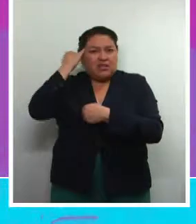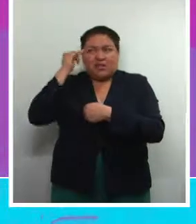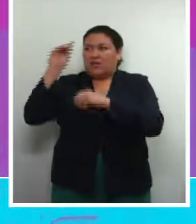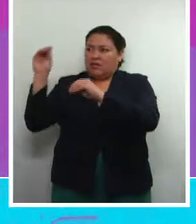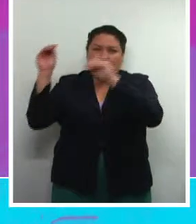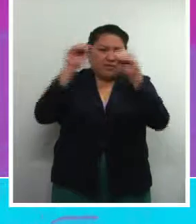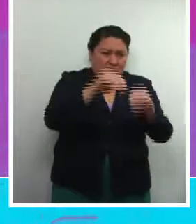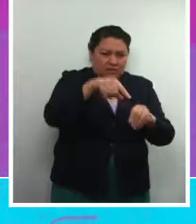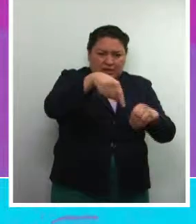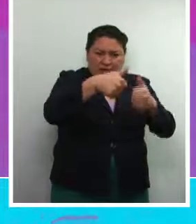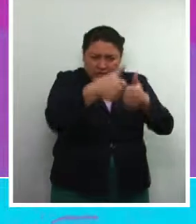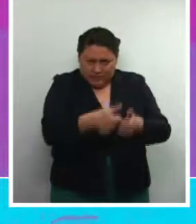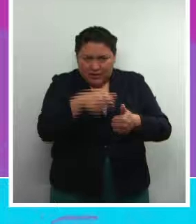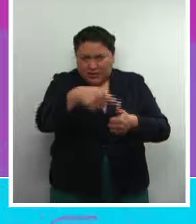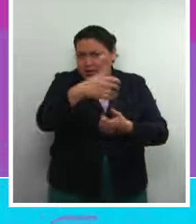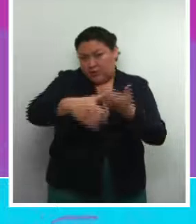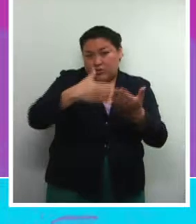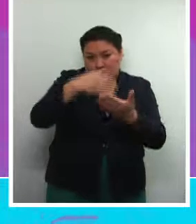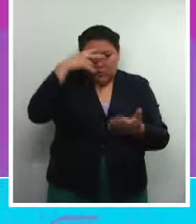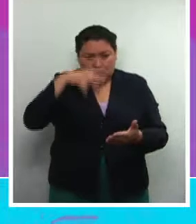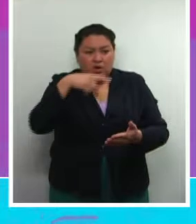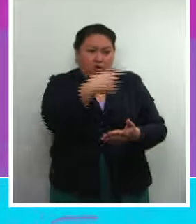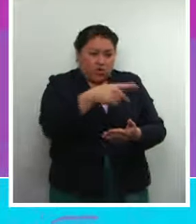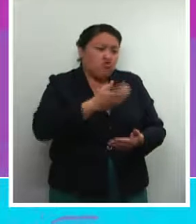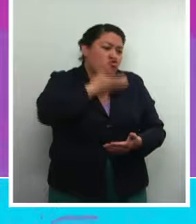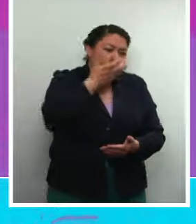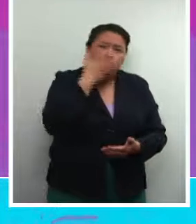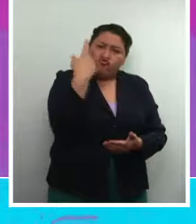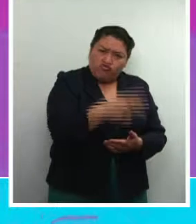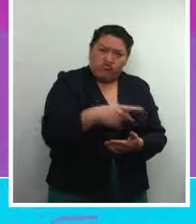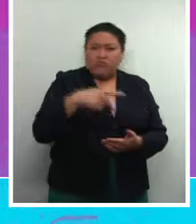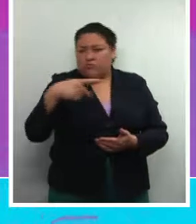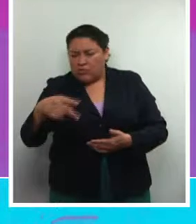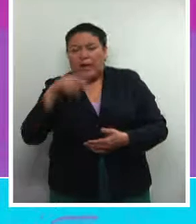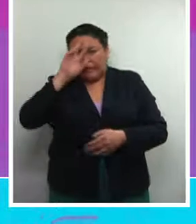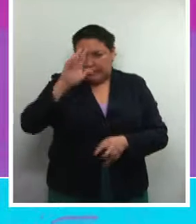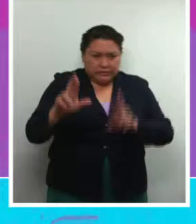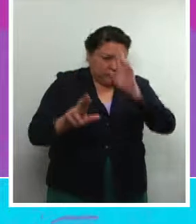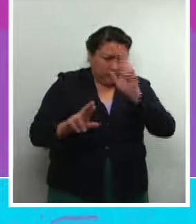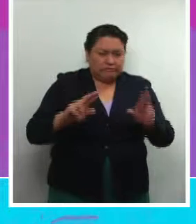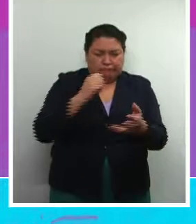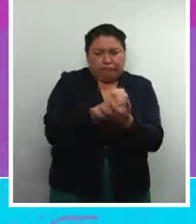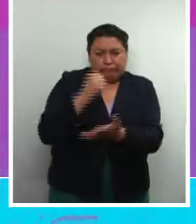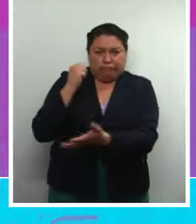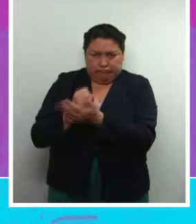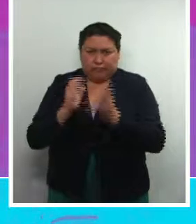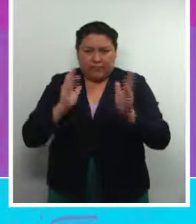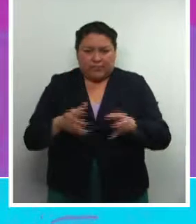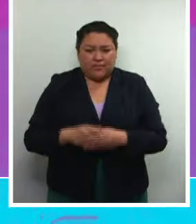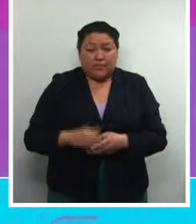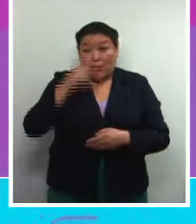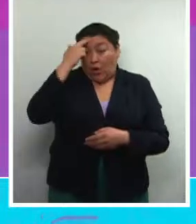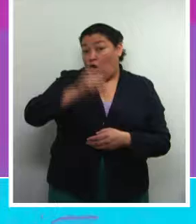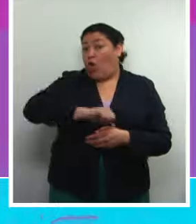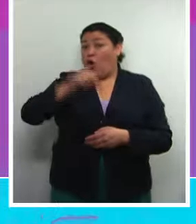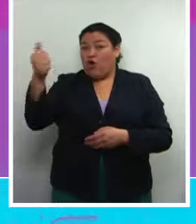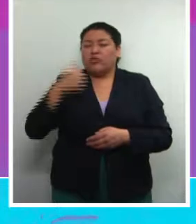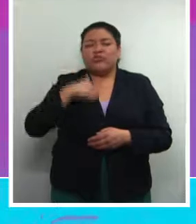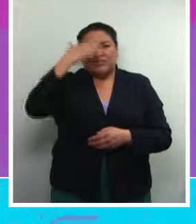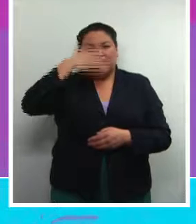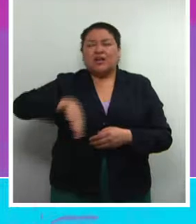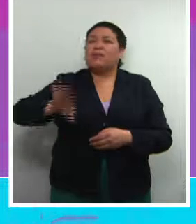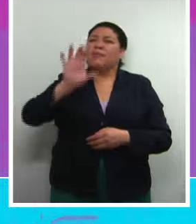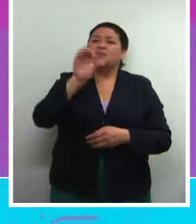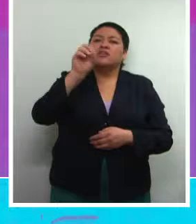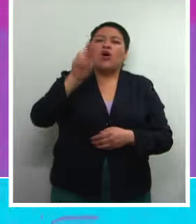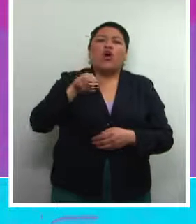asentados en el territorio de la Ciudad de México. La Declaración de las Naciones Unidas sobre los Derechos de los Pueblos